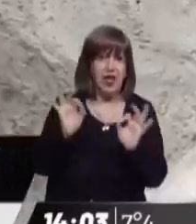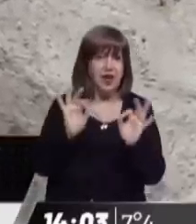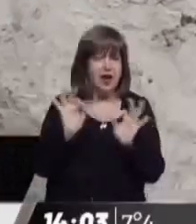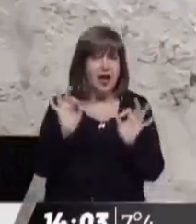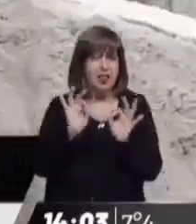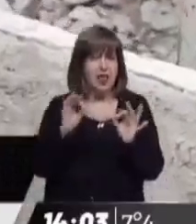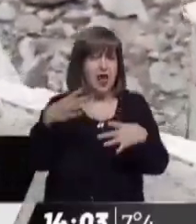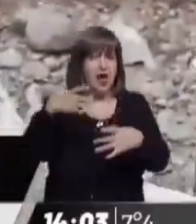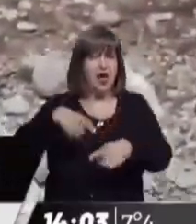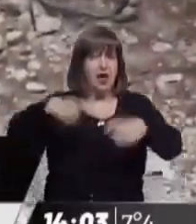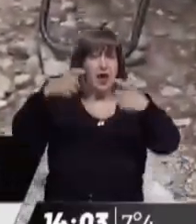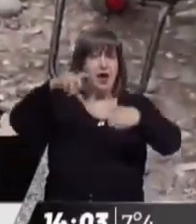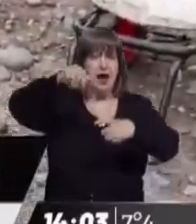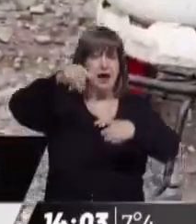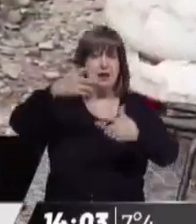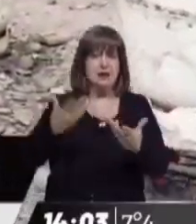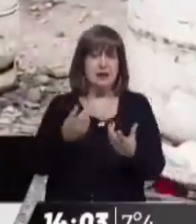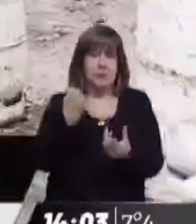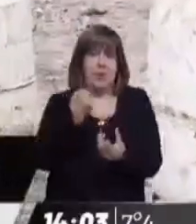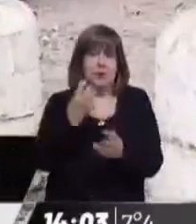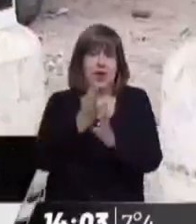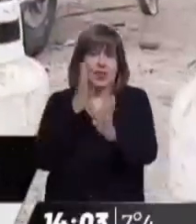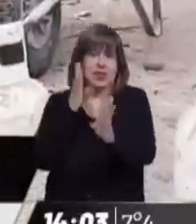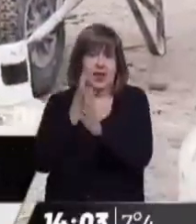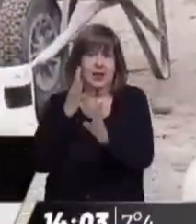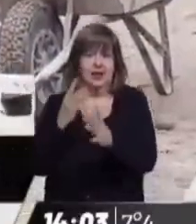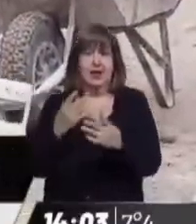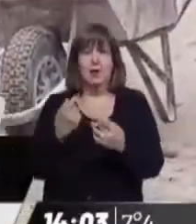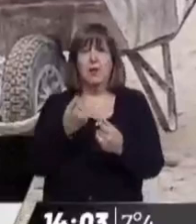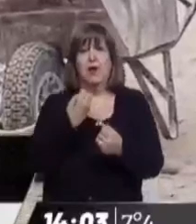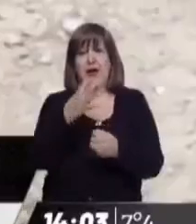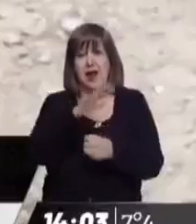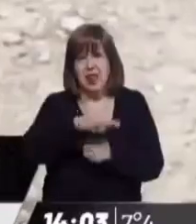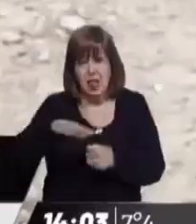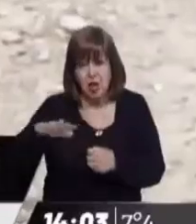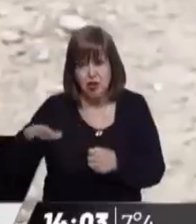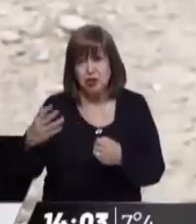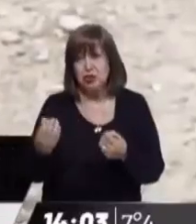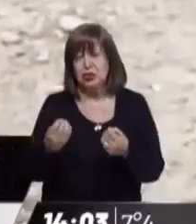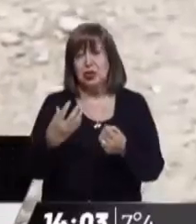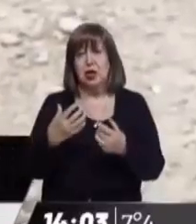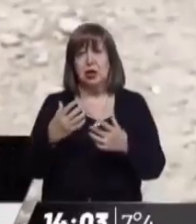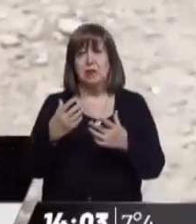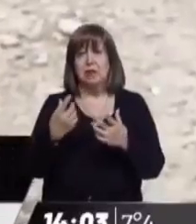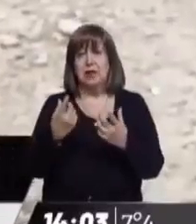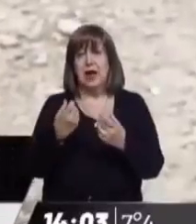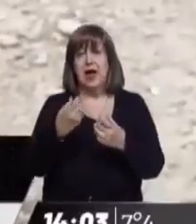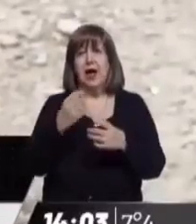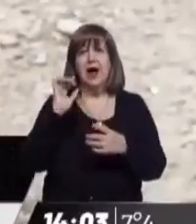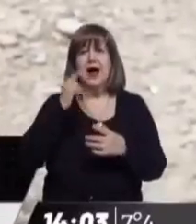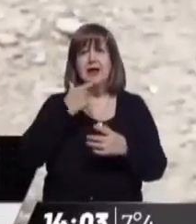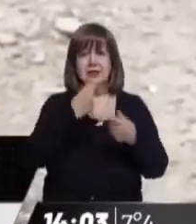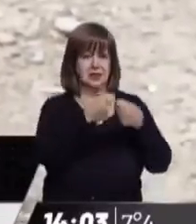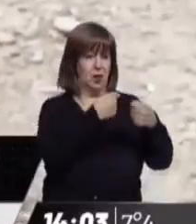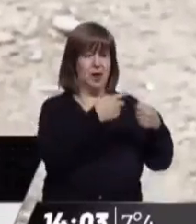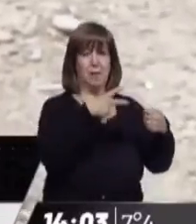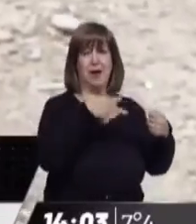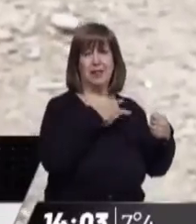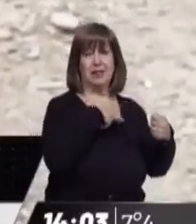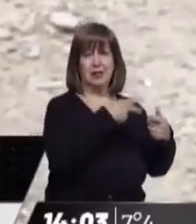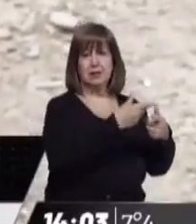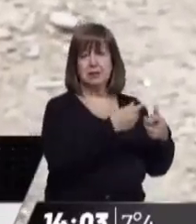y a nosotros nos conviene a todos, no solo a mí, porque tenemos niños, la garrafa está muy cara, no hay